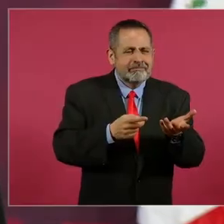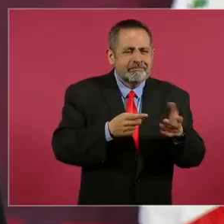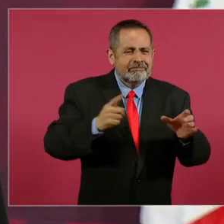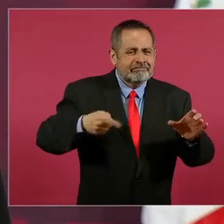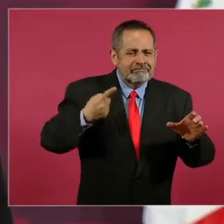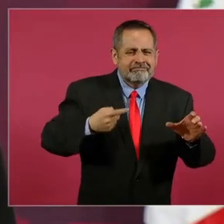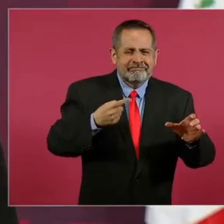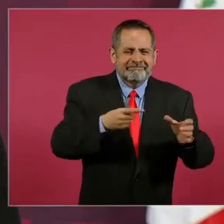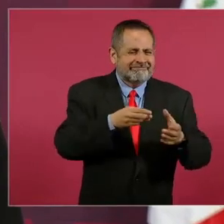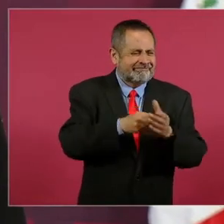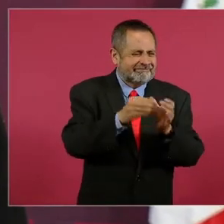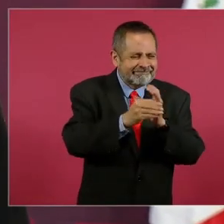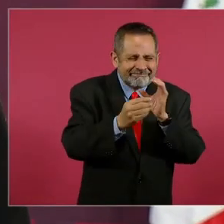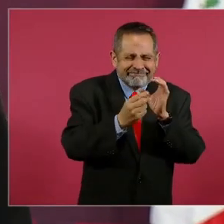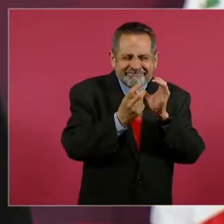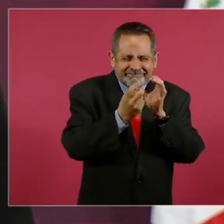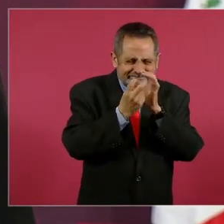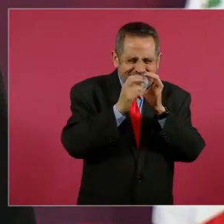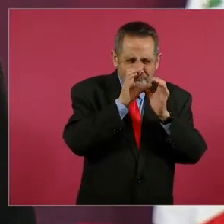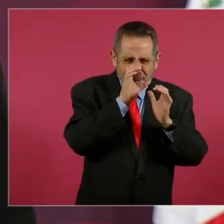marranos, cerdos?